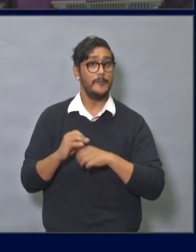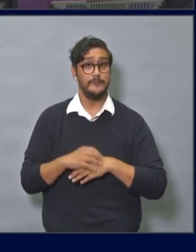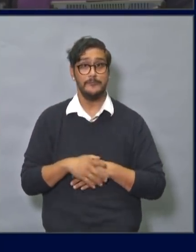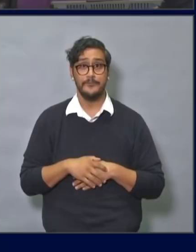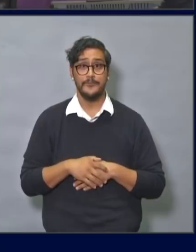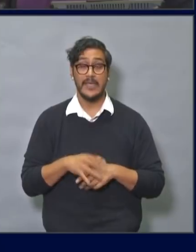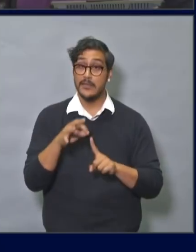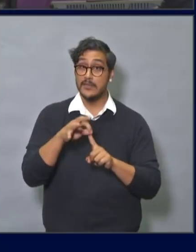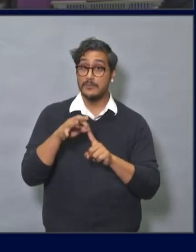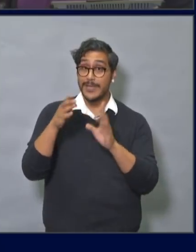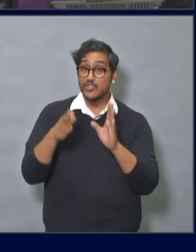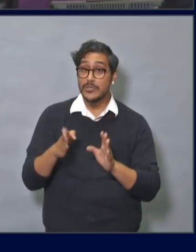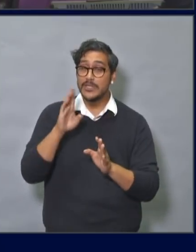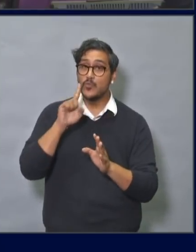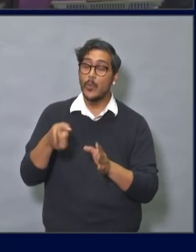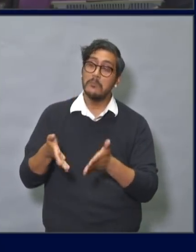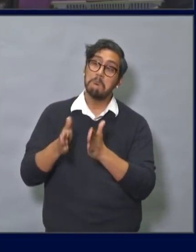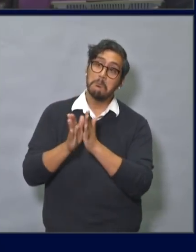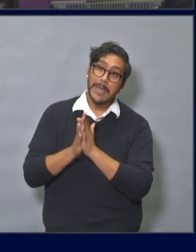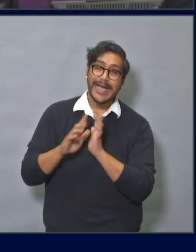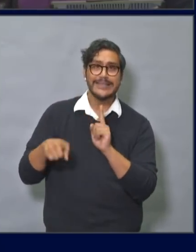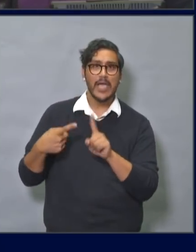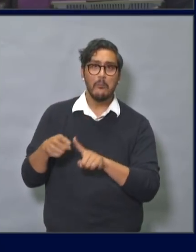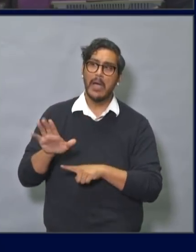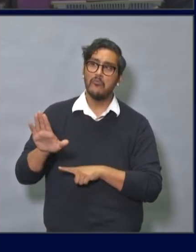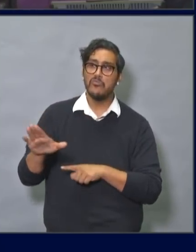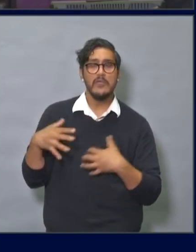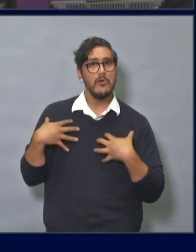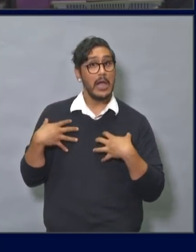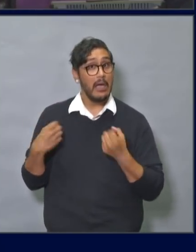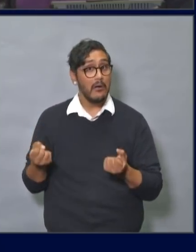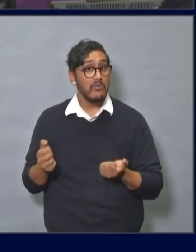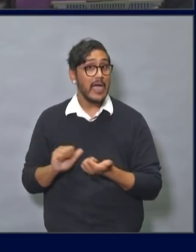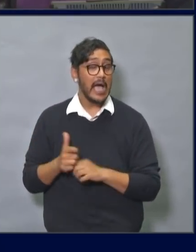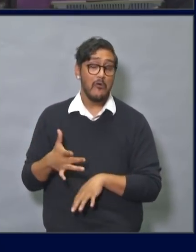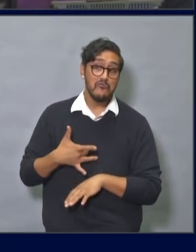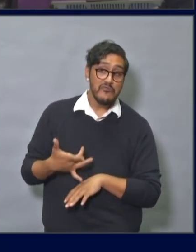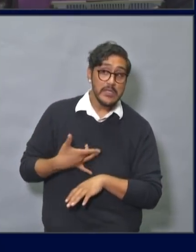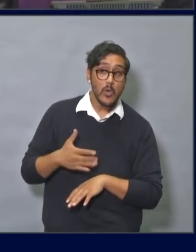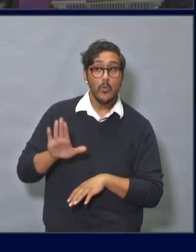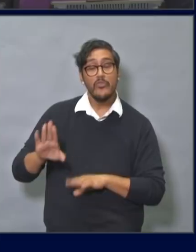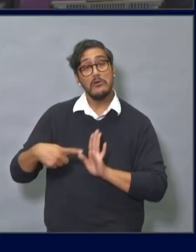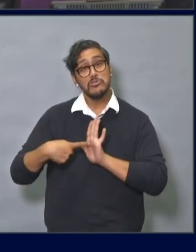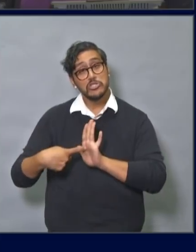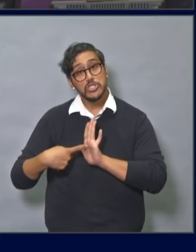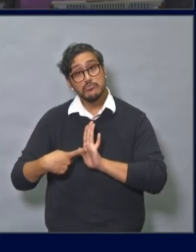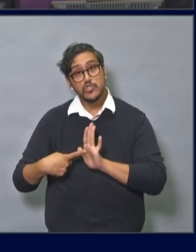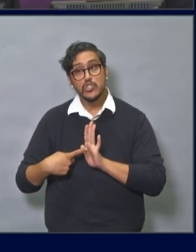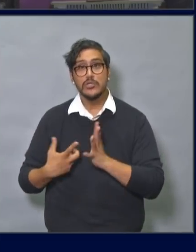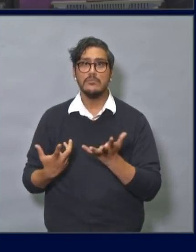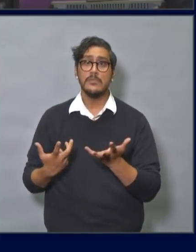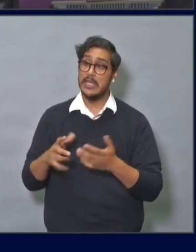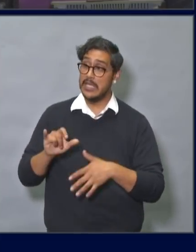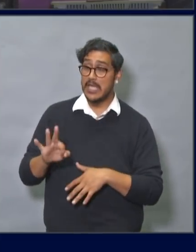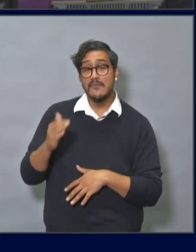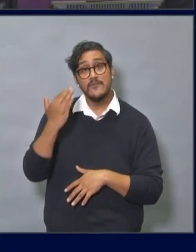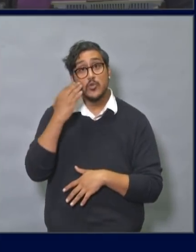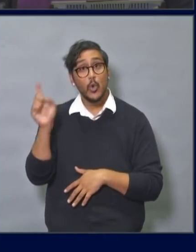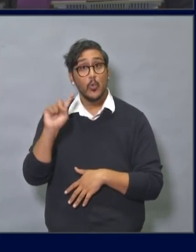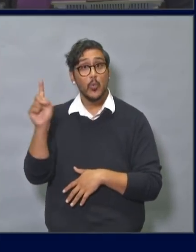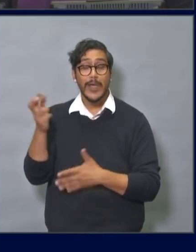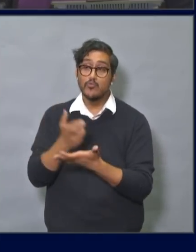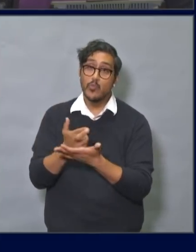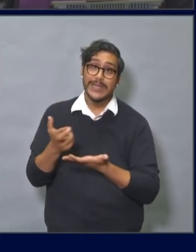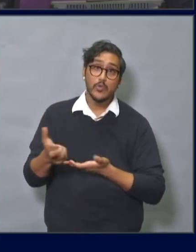pública solicita información sobre el estado de salud de la persona, los síntomas, las conexiones a los recursos, las